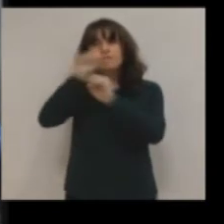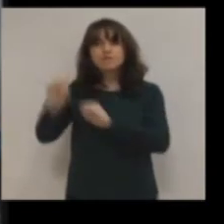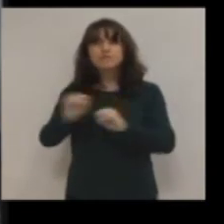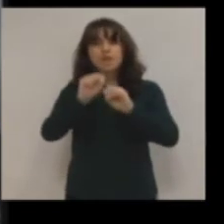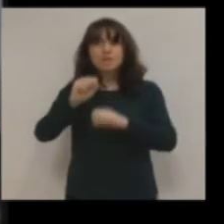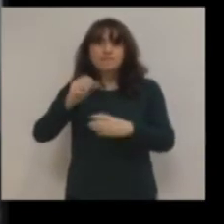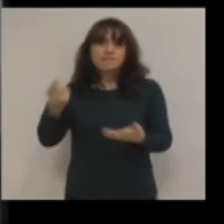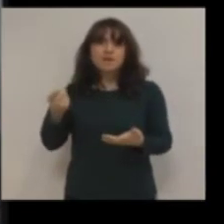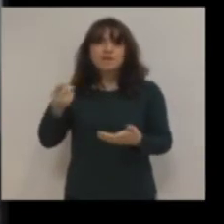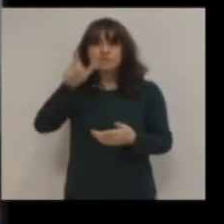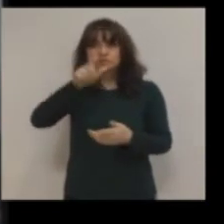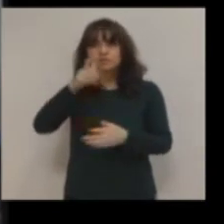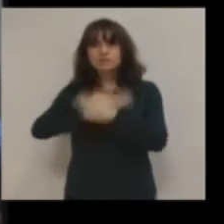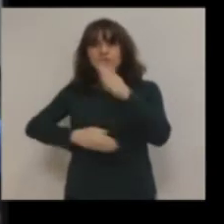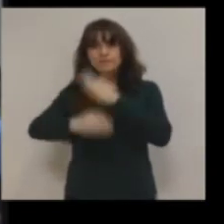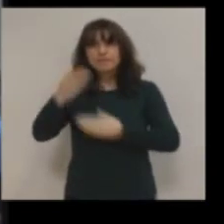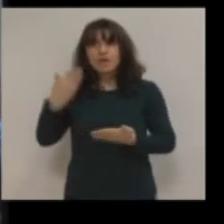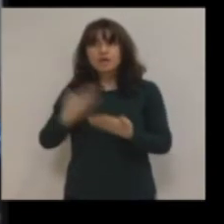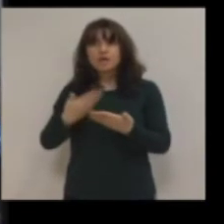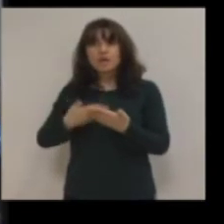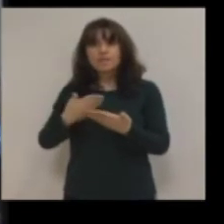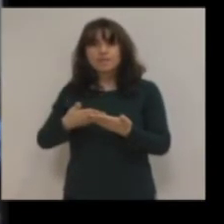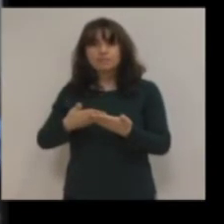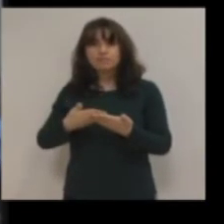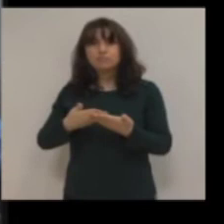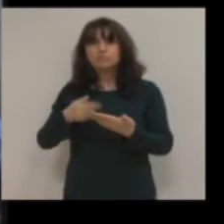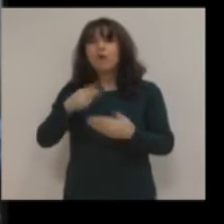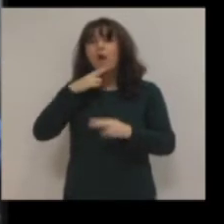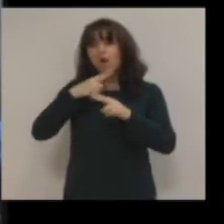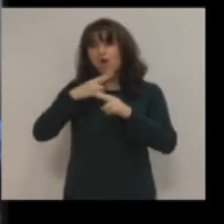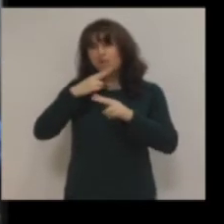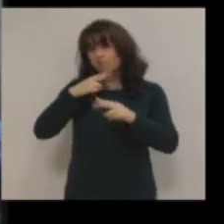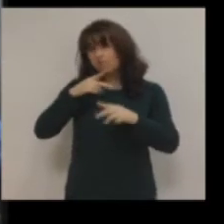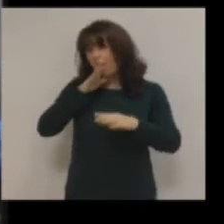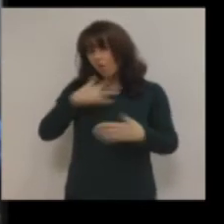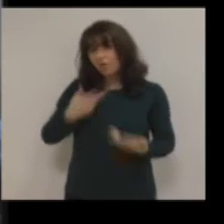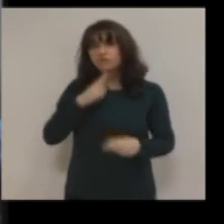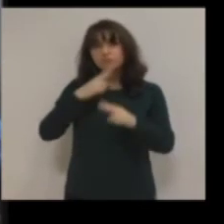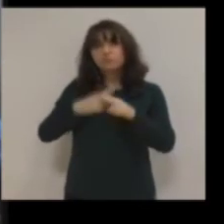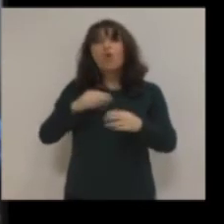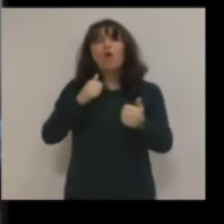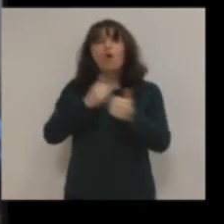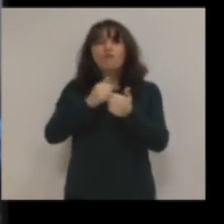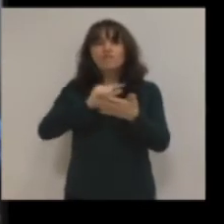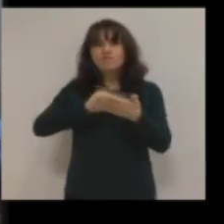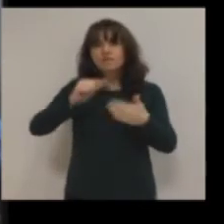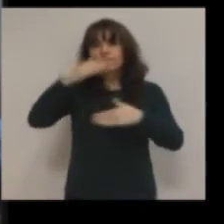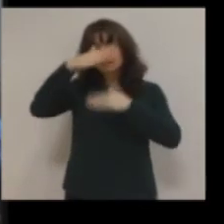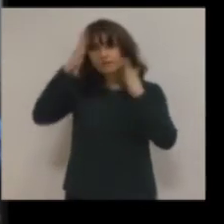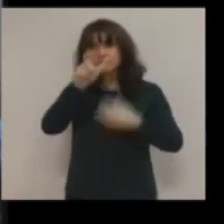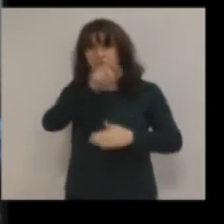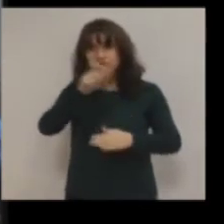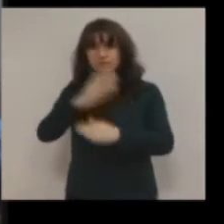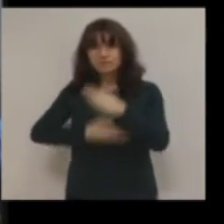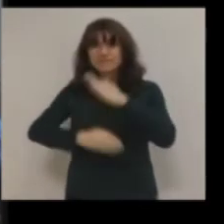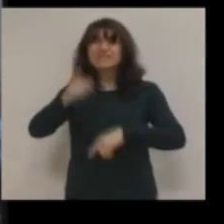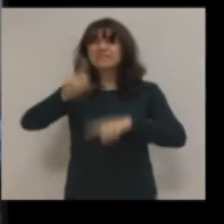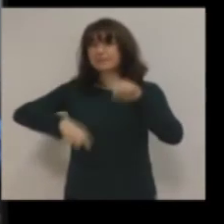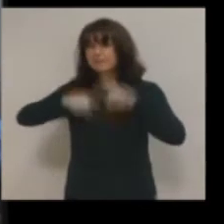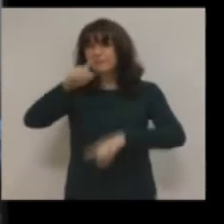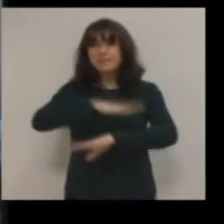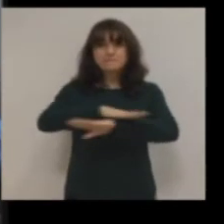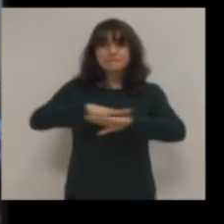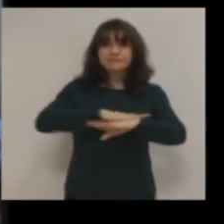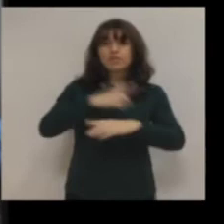reclamaciones de las personas con discapacidad, ¿no? Actualmente se llama así, Oficina de Atención a las Personas con Discapacidad. Depende del Ministerio